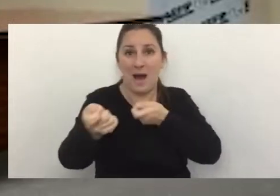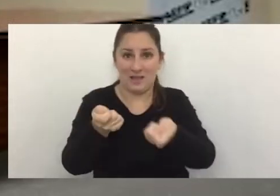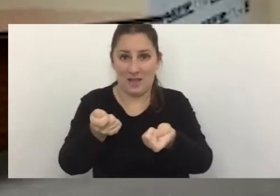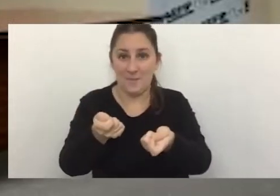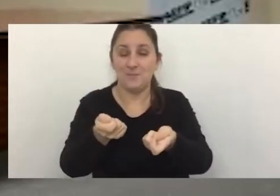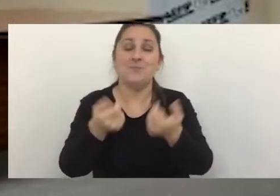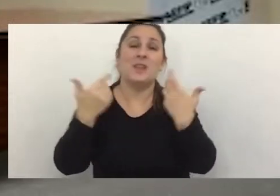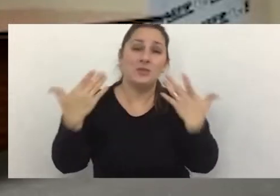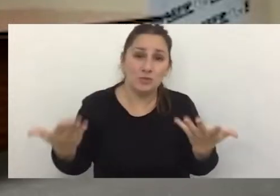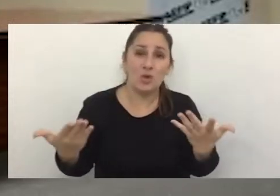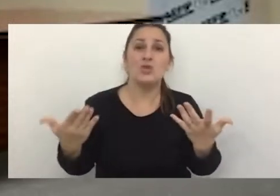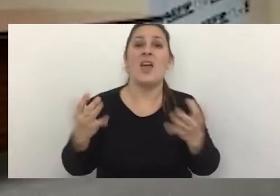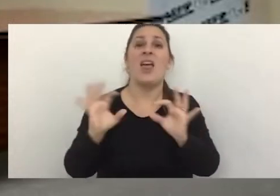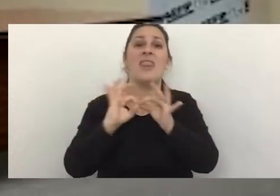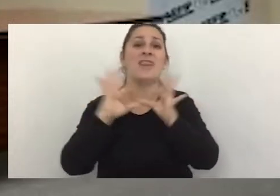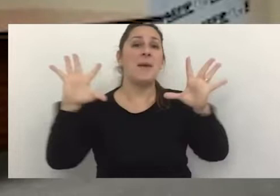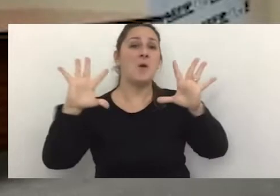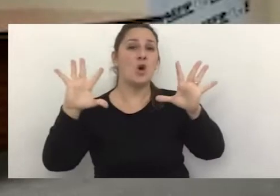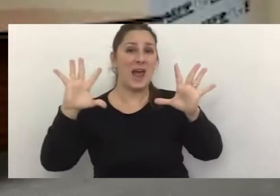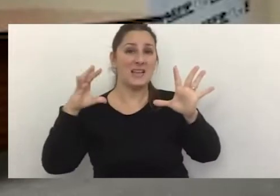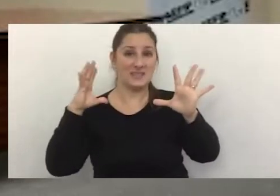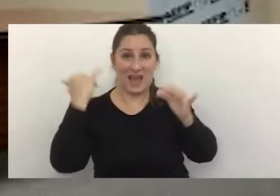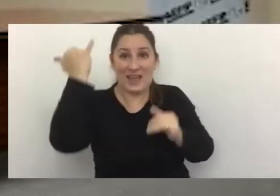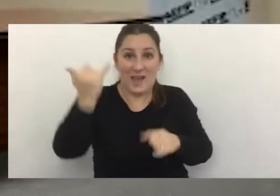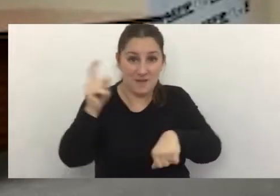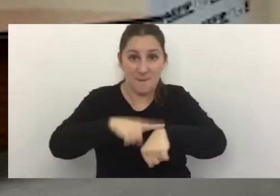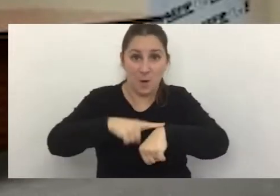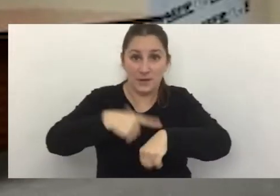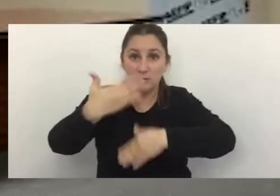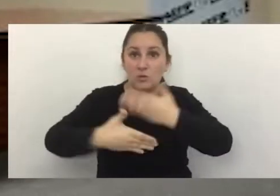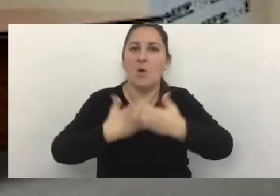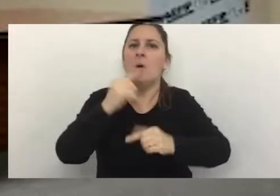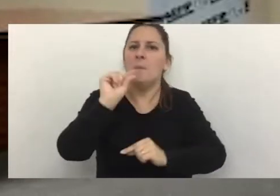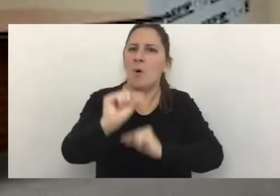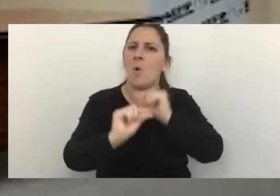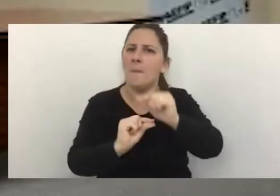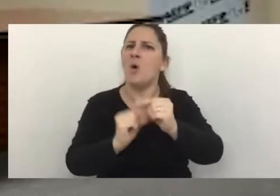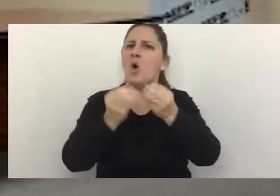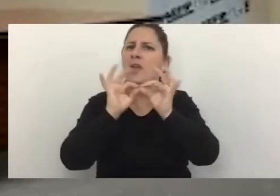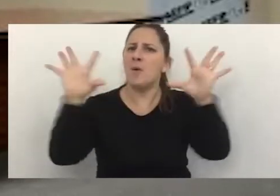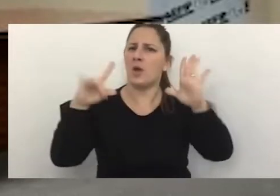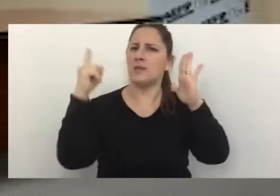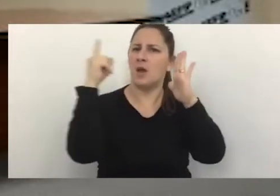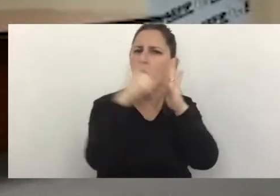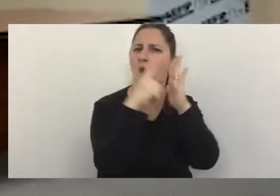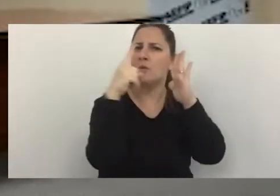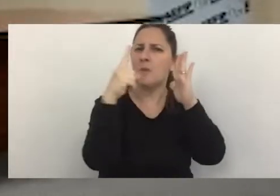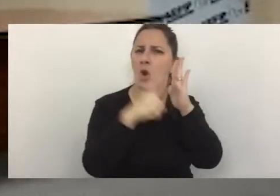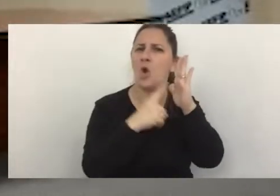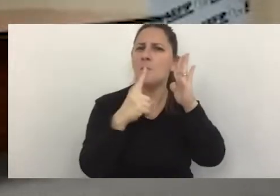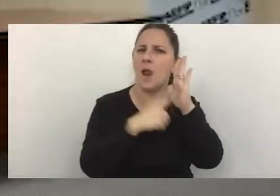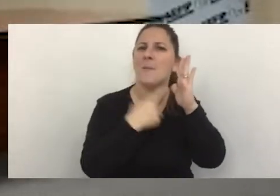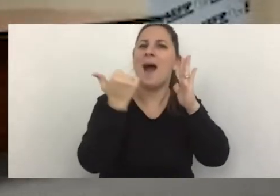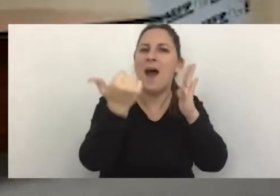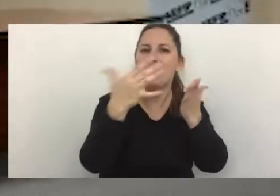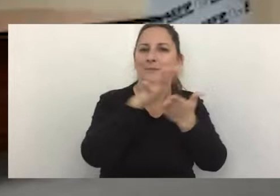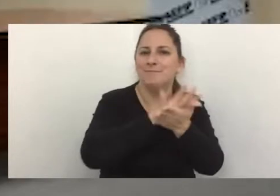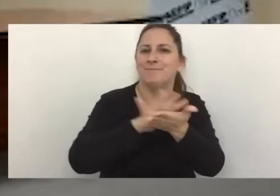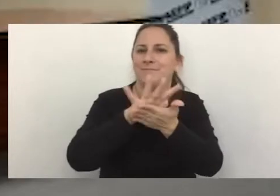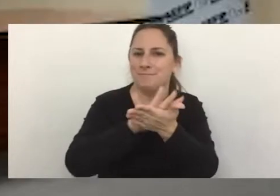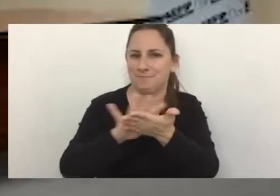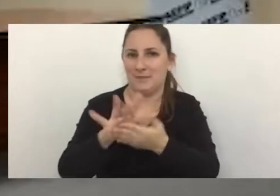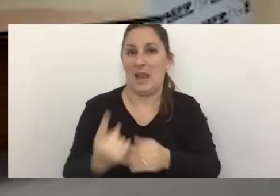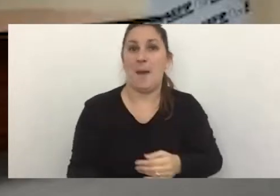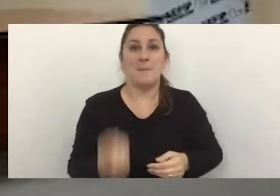obviamente, de la democracia representativa que empieza a dictar normas, empieza a encontrar respuesta. La primera lista del